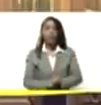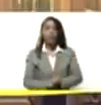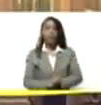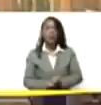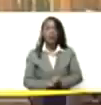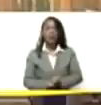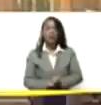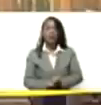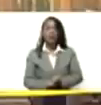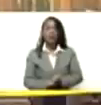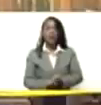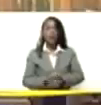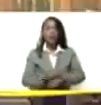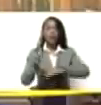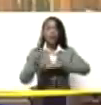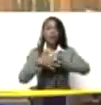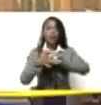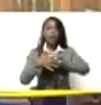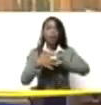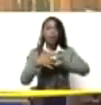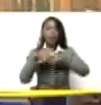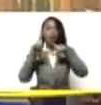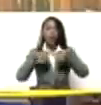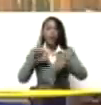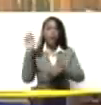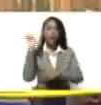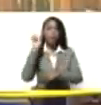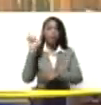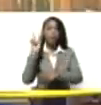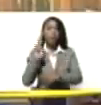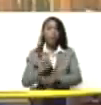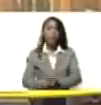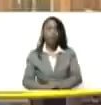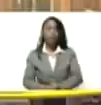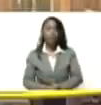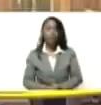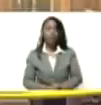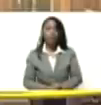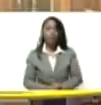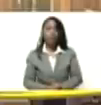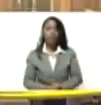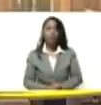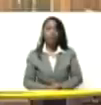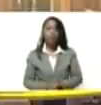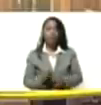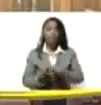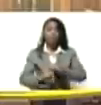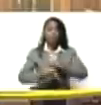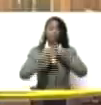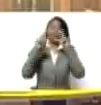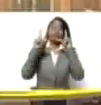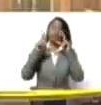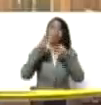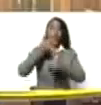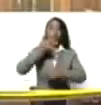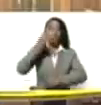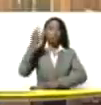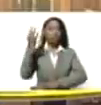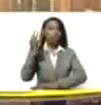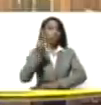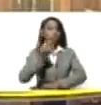capital toda su fuerza y poder político hacerle daño a la economía nacional a la industria nacional